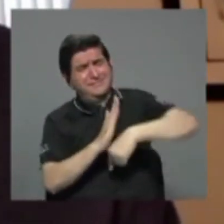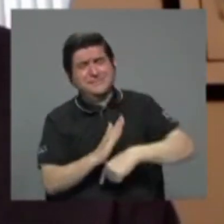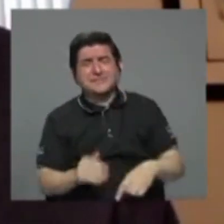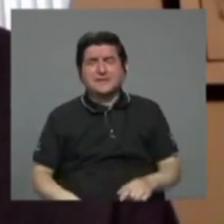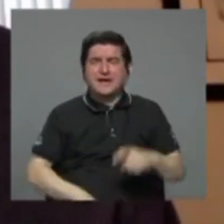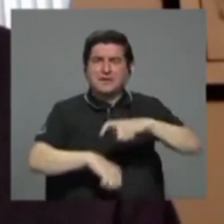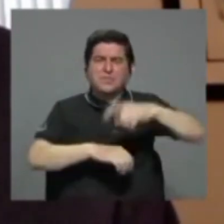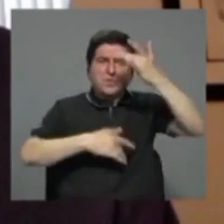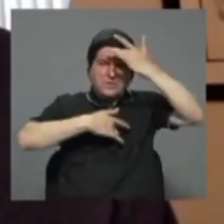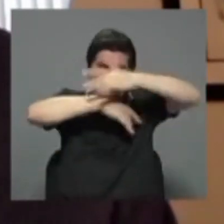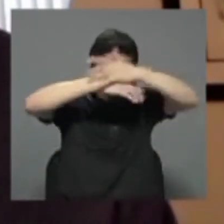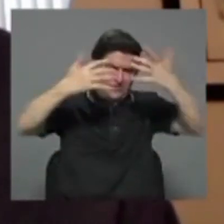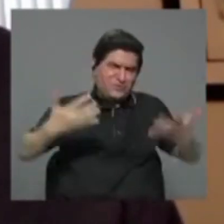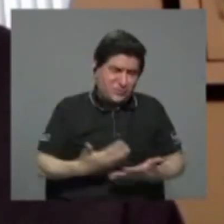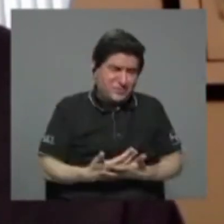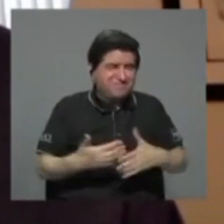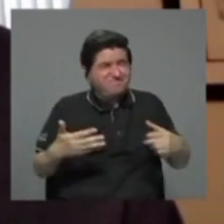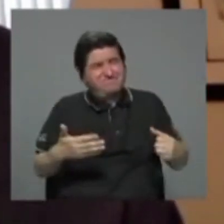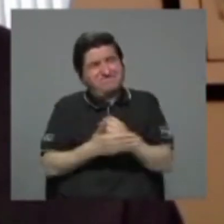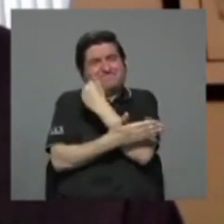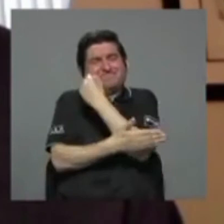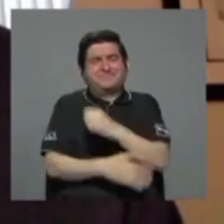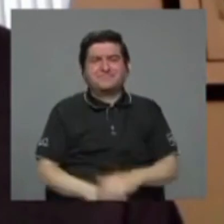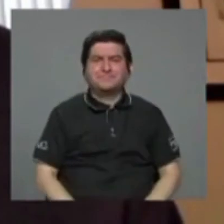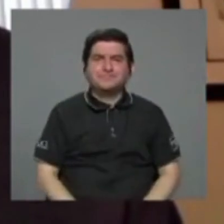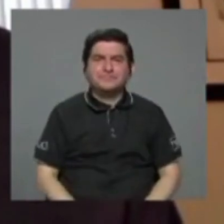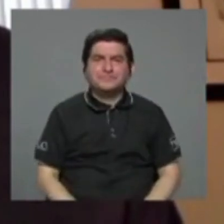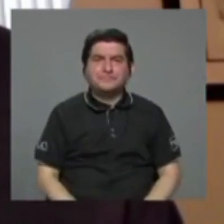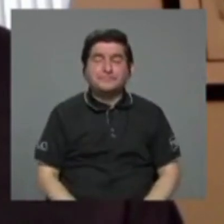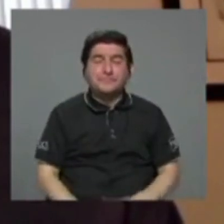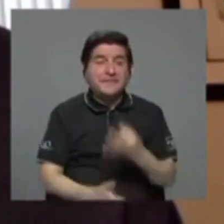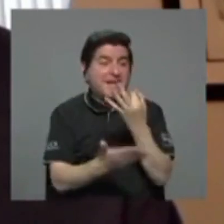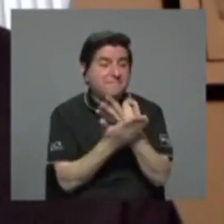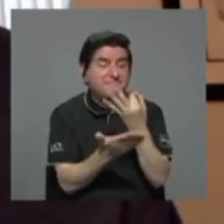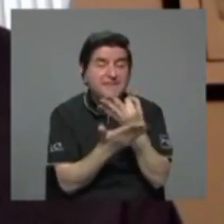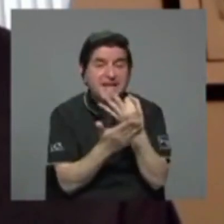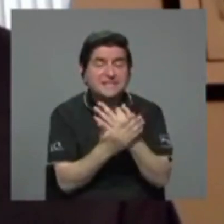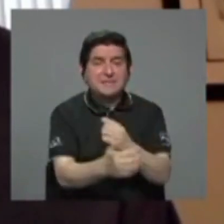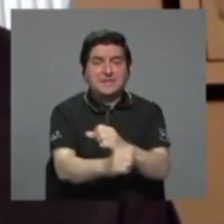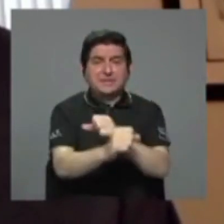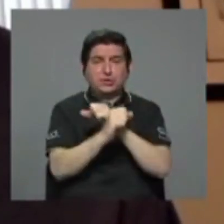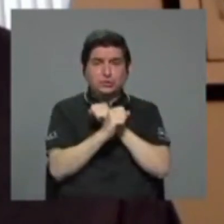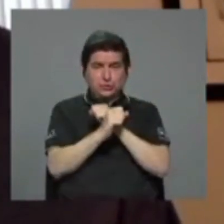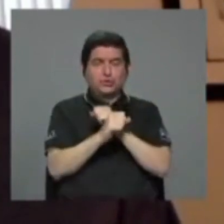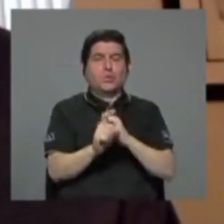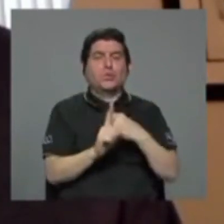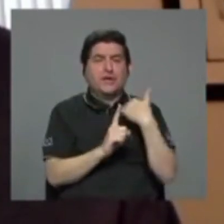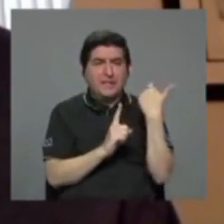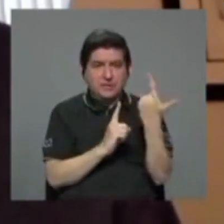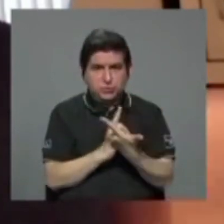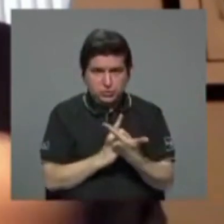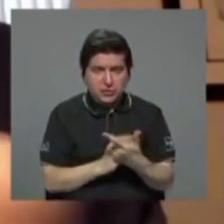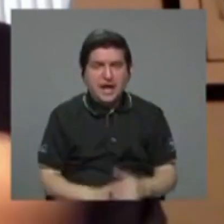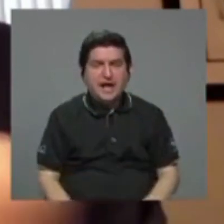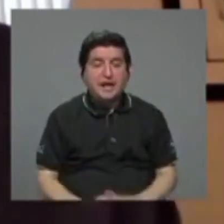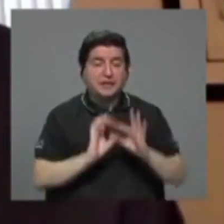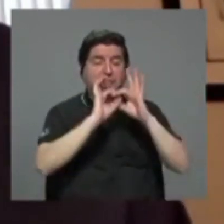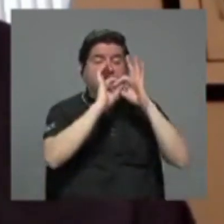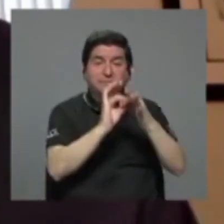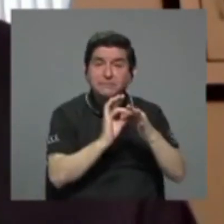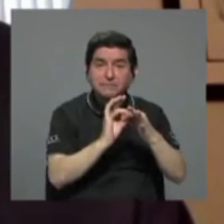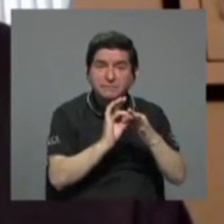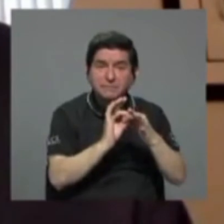pandemia, desgraciadamente, el financiamiento de la seguridad social, que está